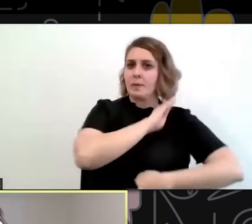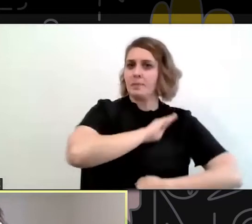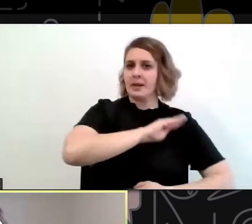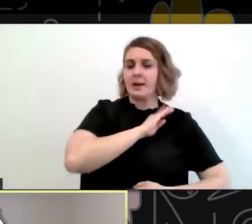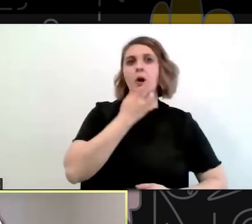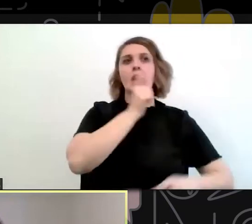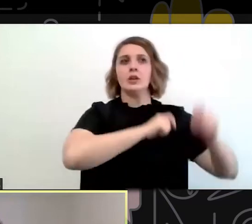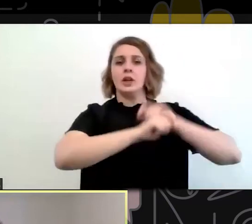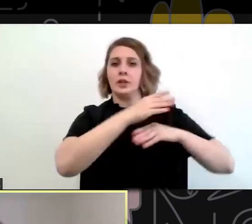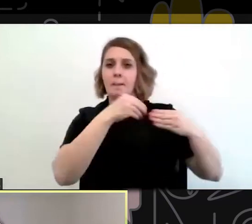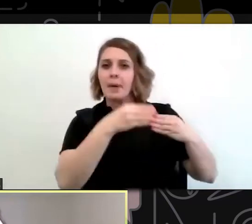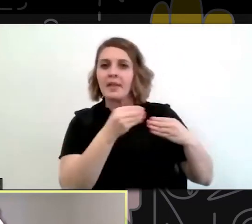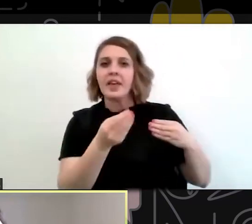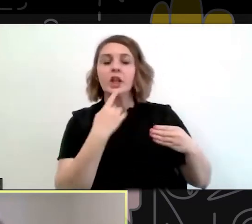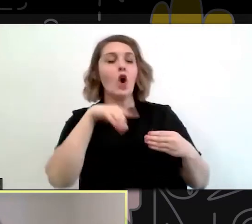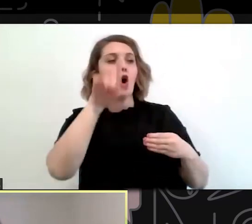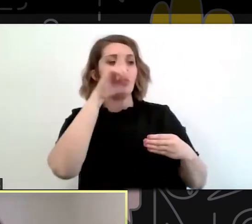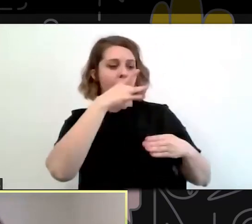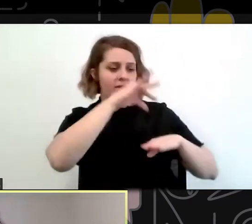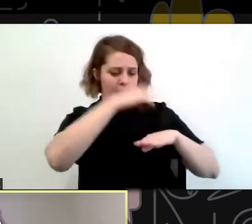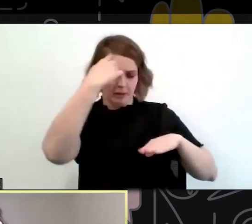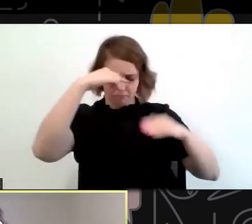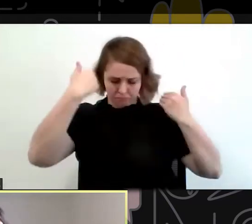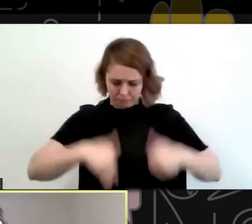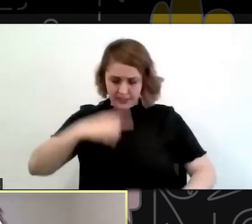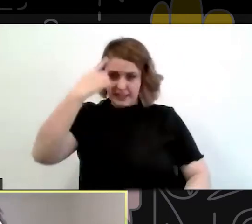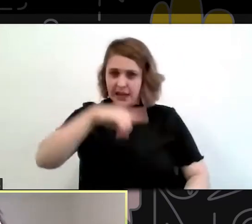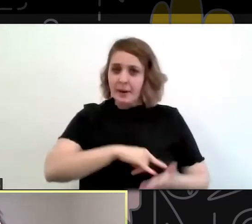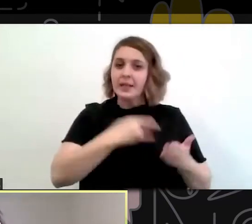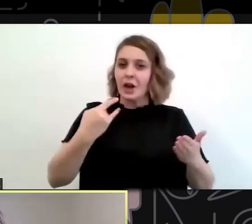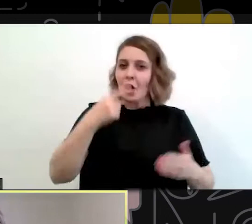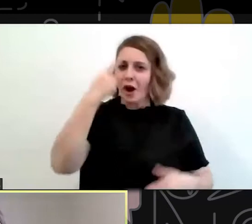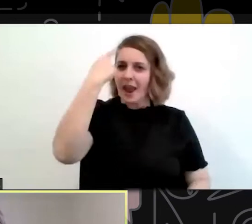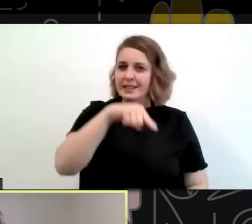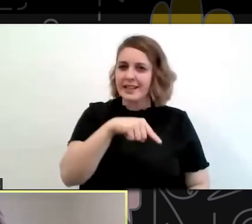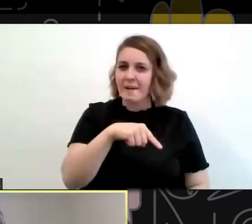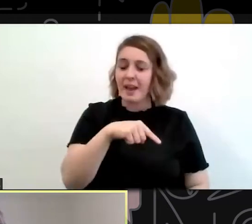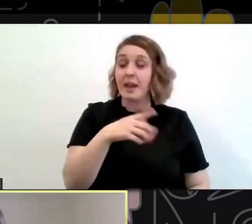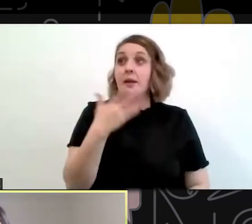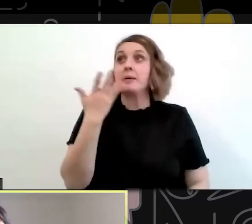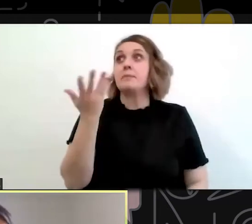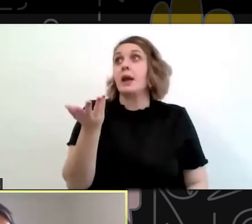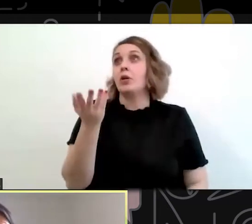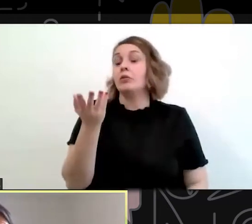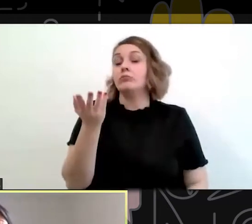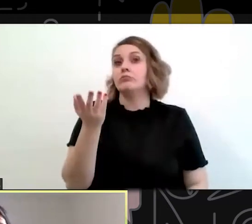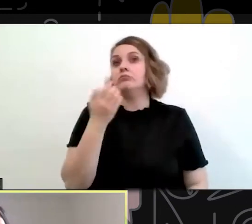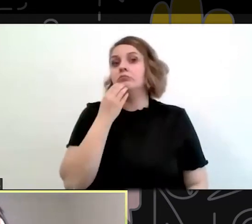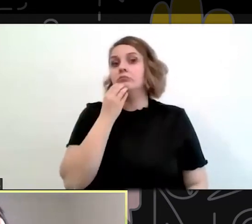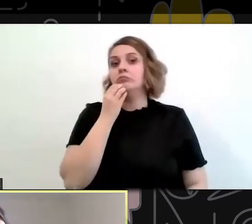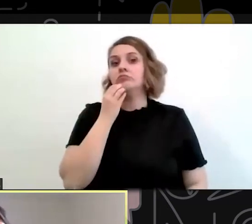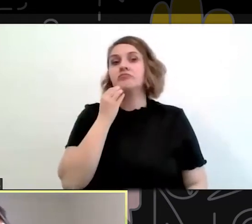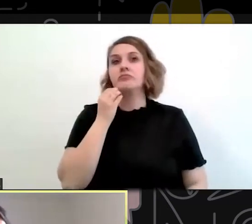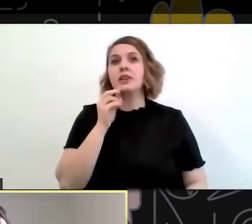de pacientes, que conocen bien su enfermedad y conocen las tecnologías, pero no suelen conocer mucho